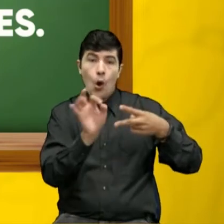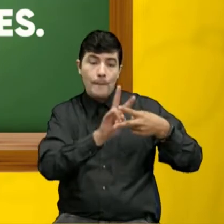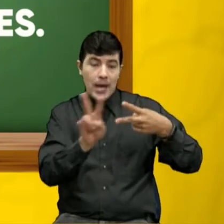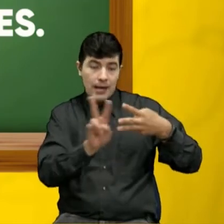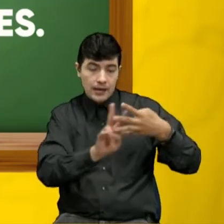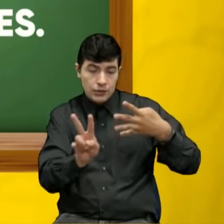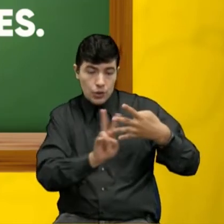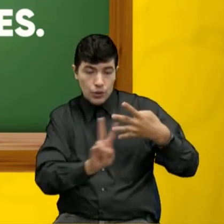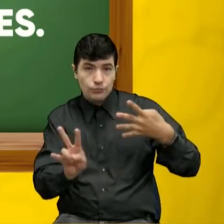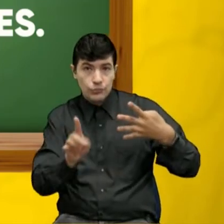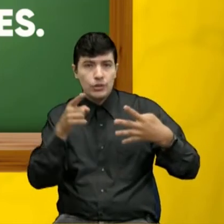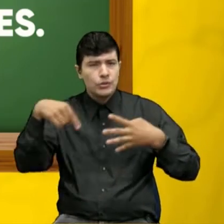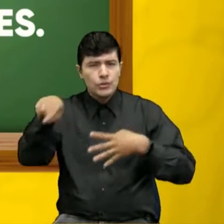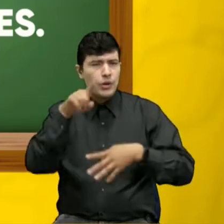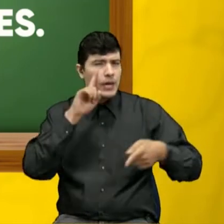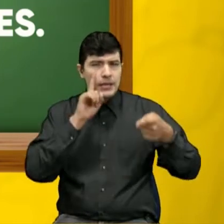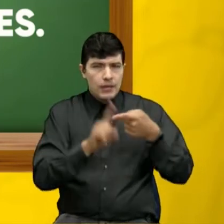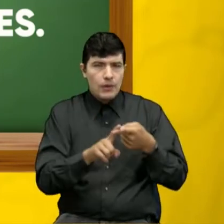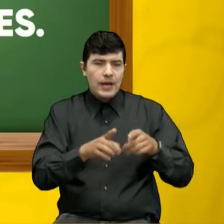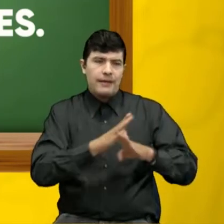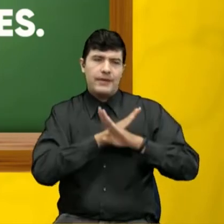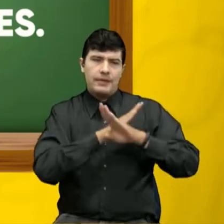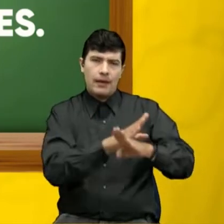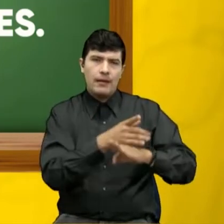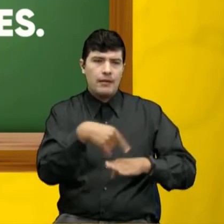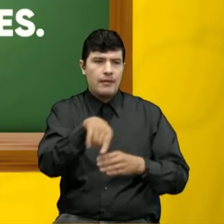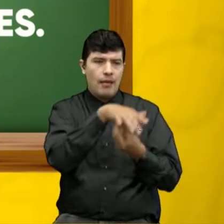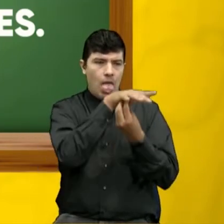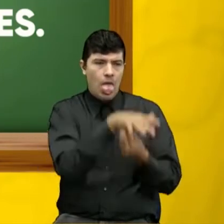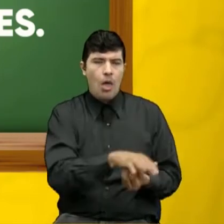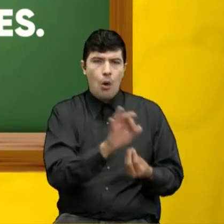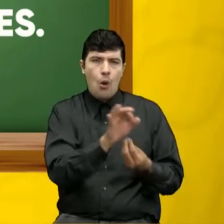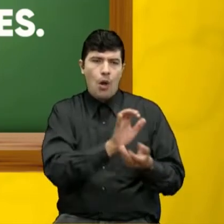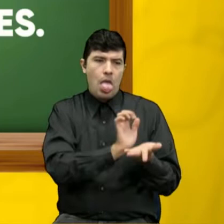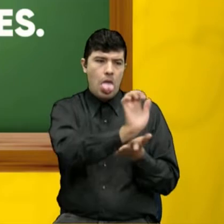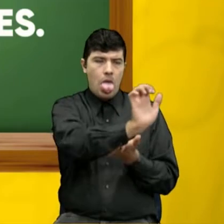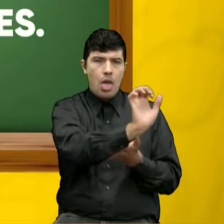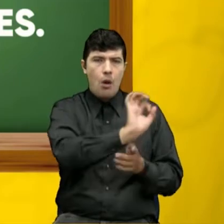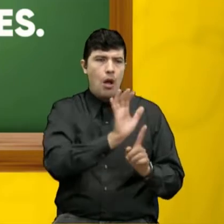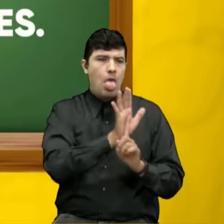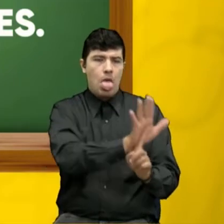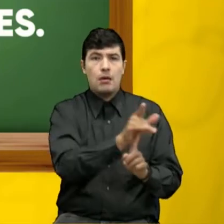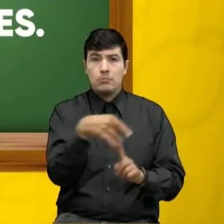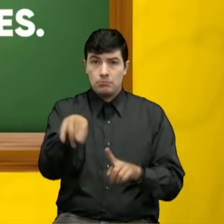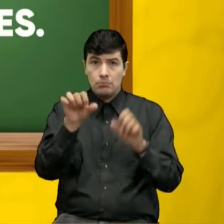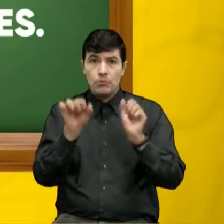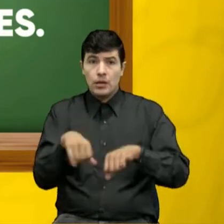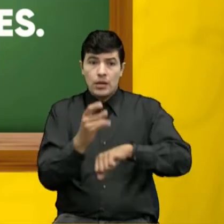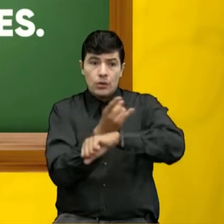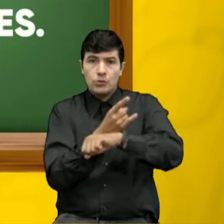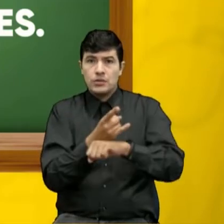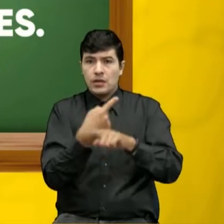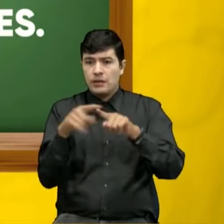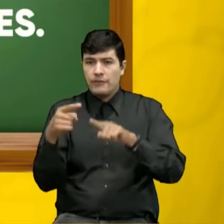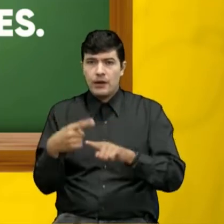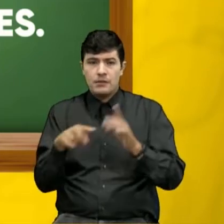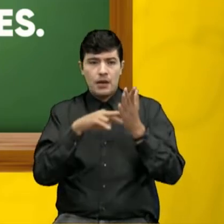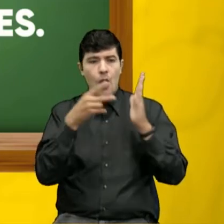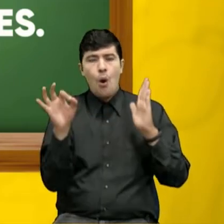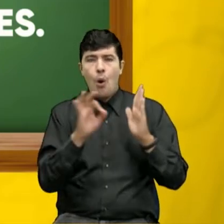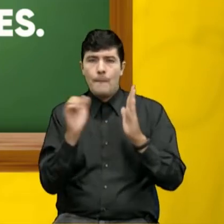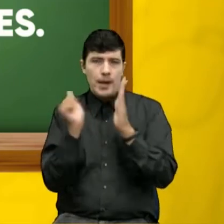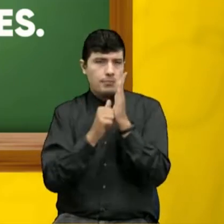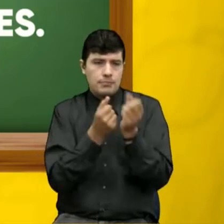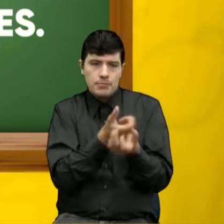el rechazo a la exclusión y a la discriminación. Puedes usar diferentes técnicas y materiales. Muy bien,